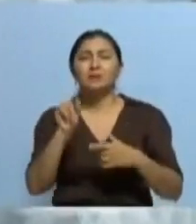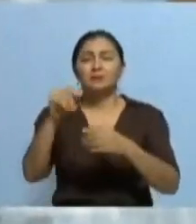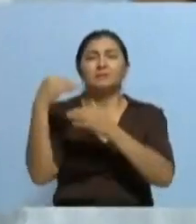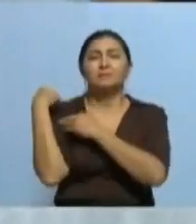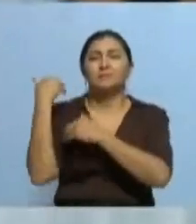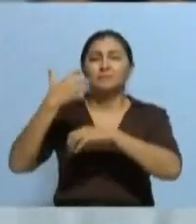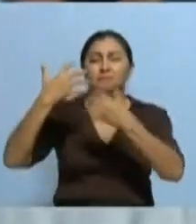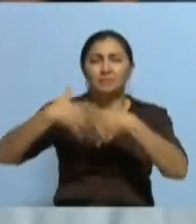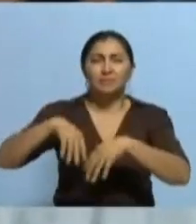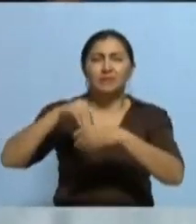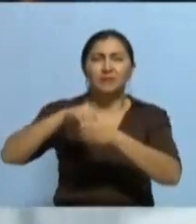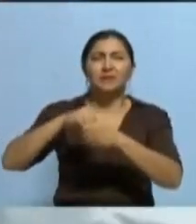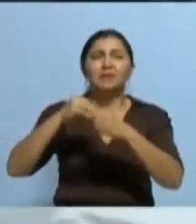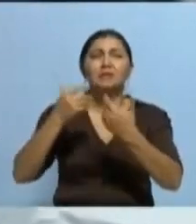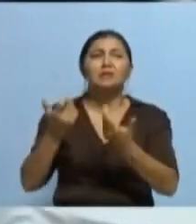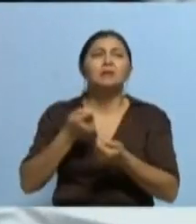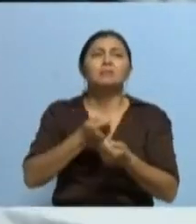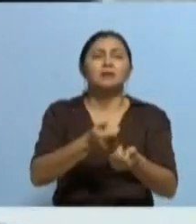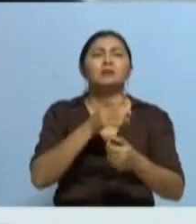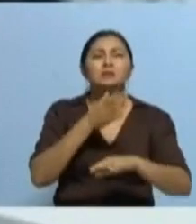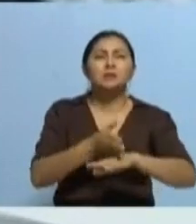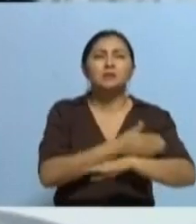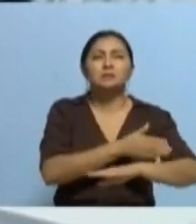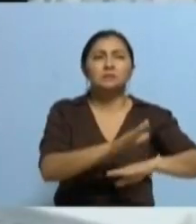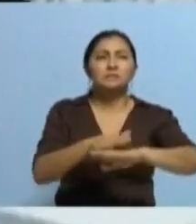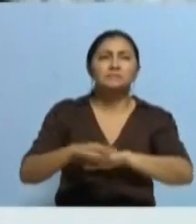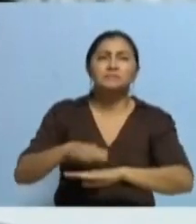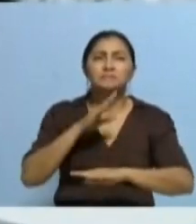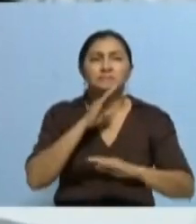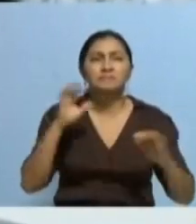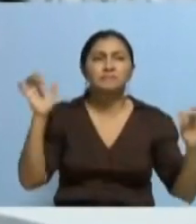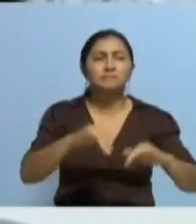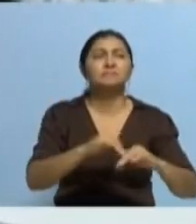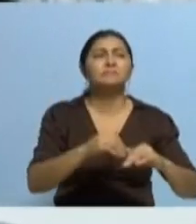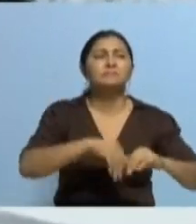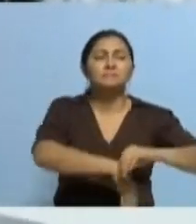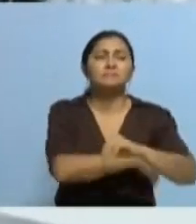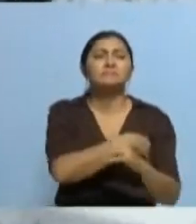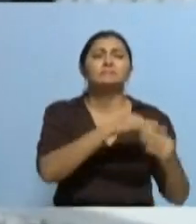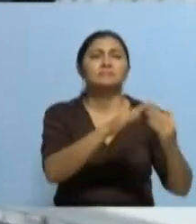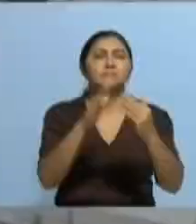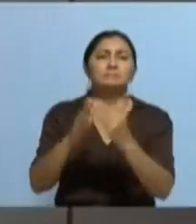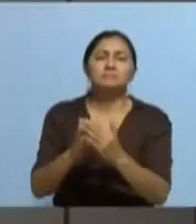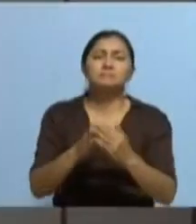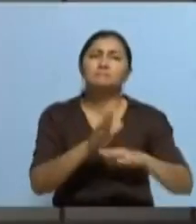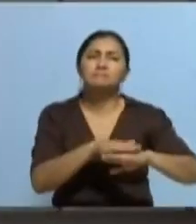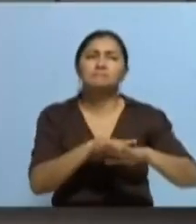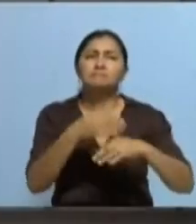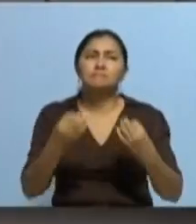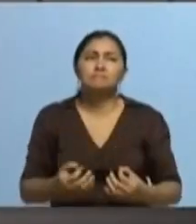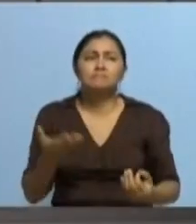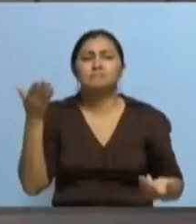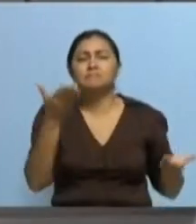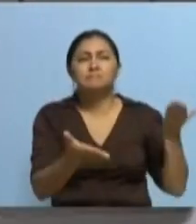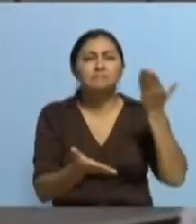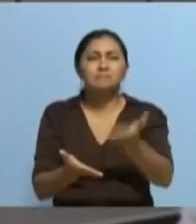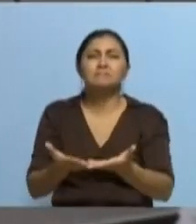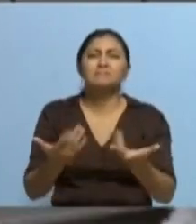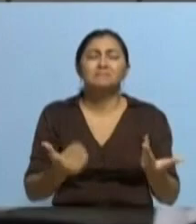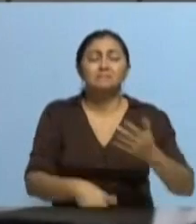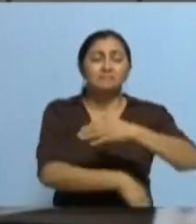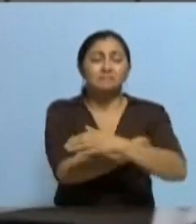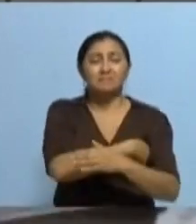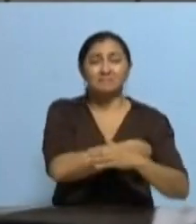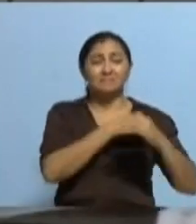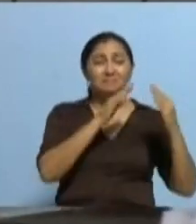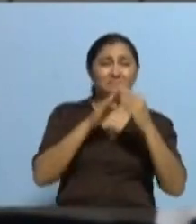Carlos Felipe Reyes, director del Sistema Habitacional del Ministerio de Vivienda, quien expuso todos los programas del Ministerio para los